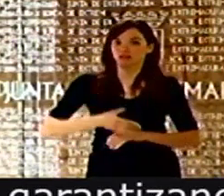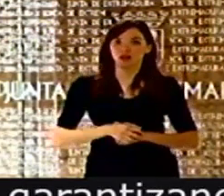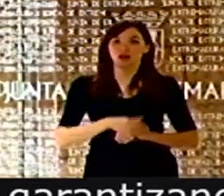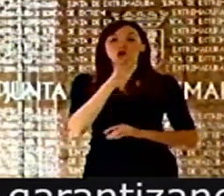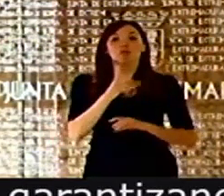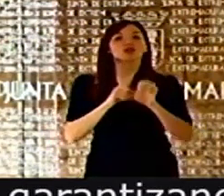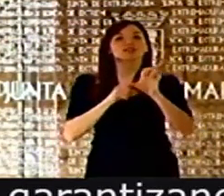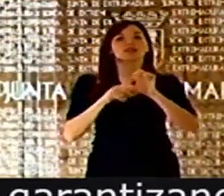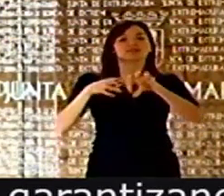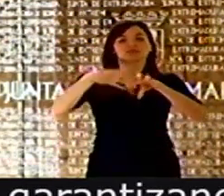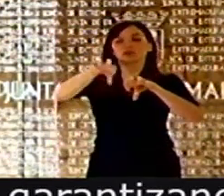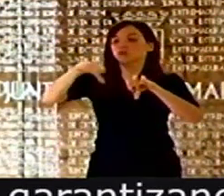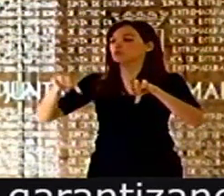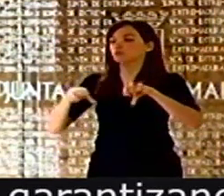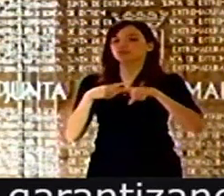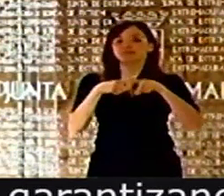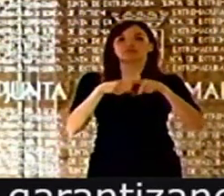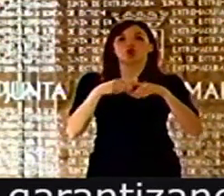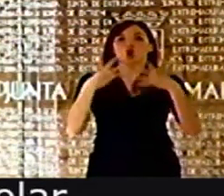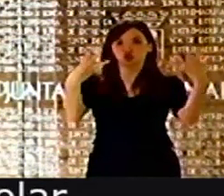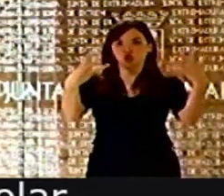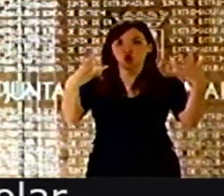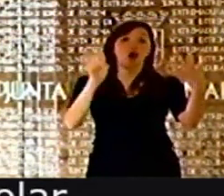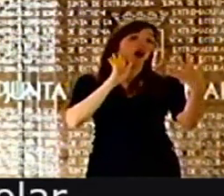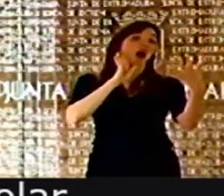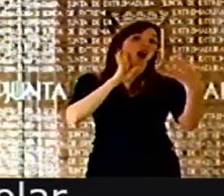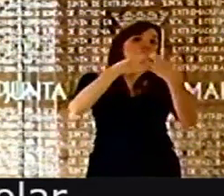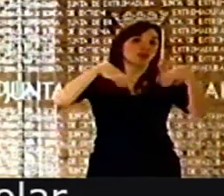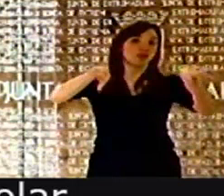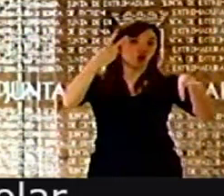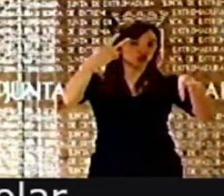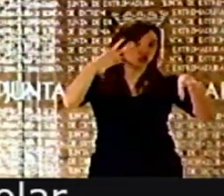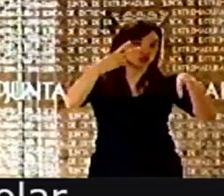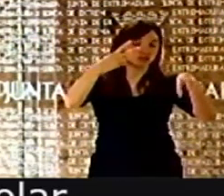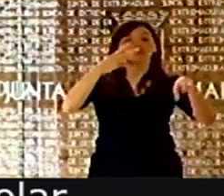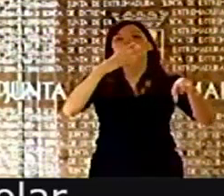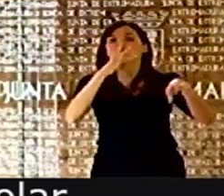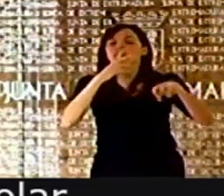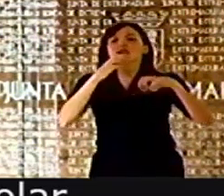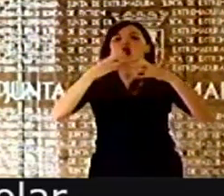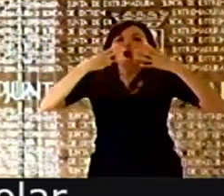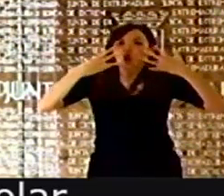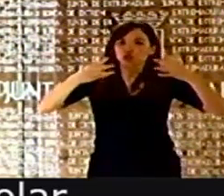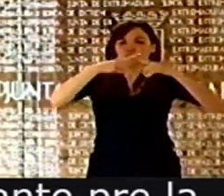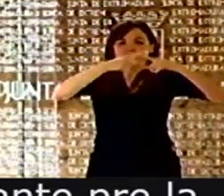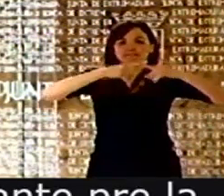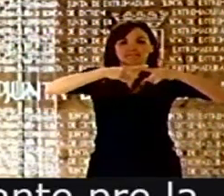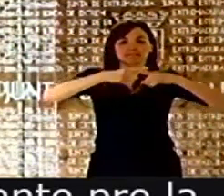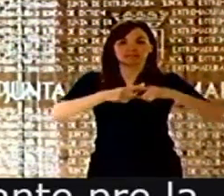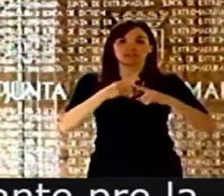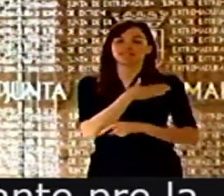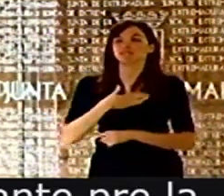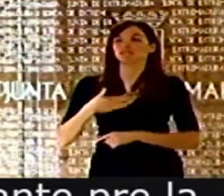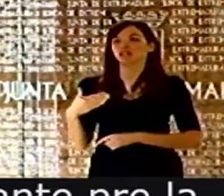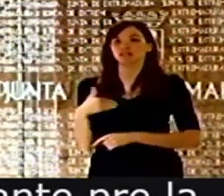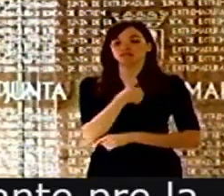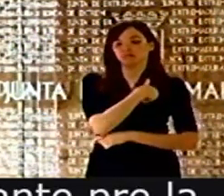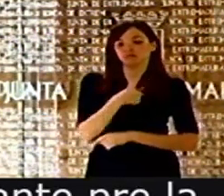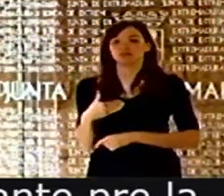va a dividir en 8 zonas en lugar de 2, como ocurría antes, buscando, como no puede ser de otra manera, impulsar con esta medida la conciliación